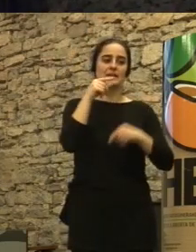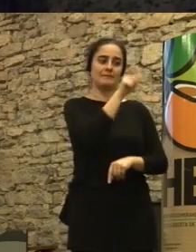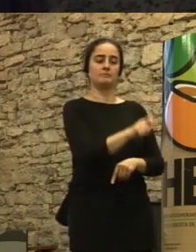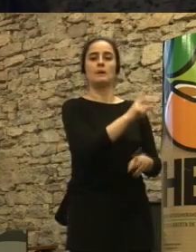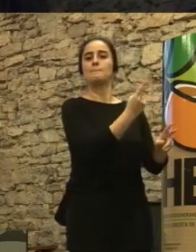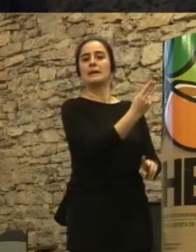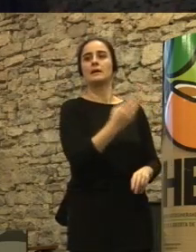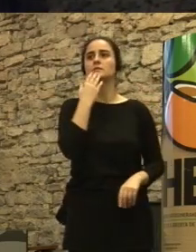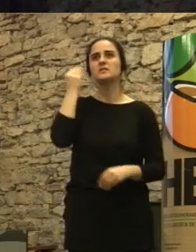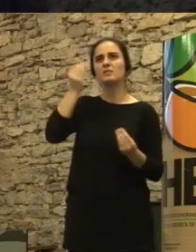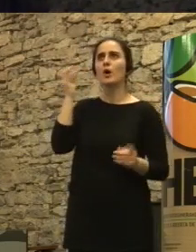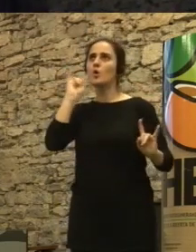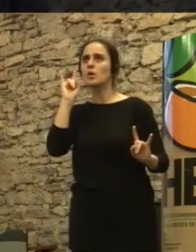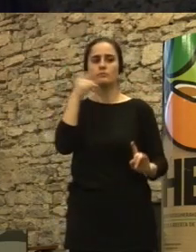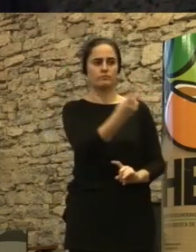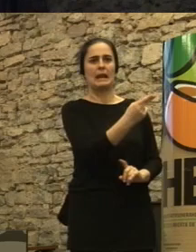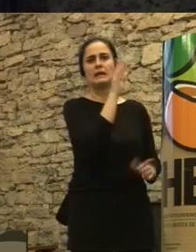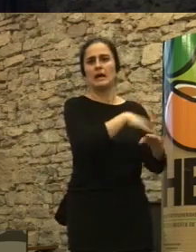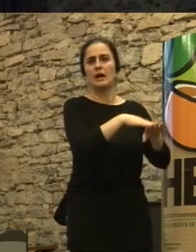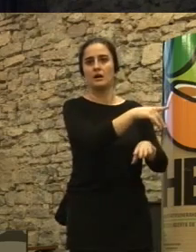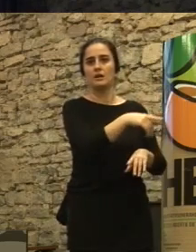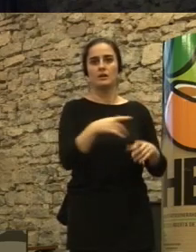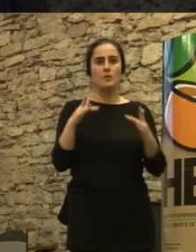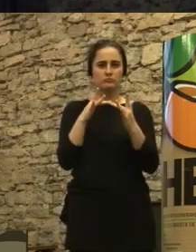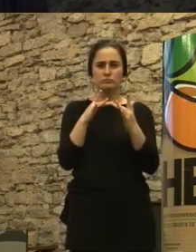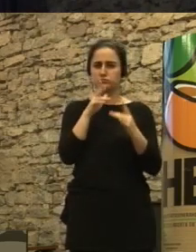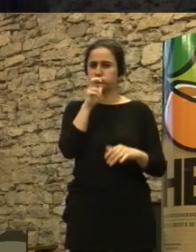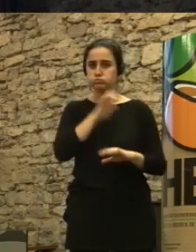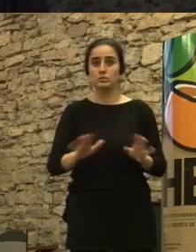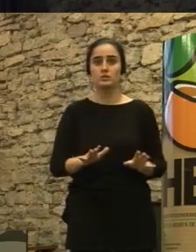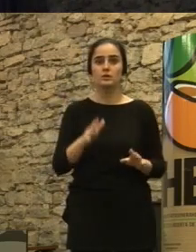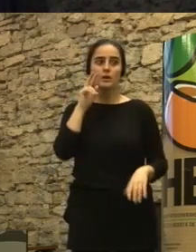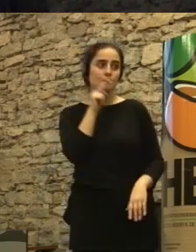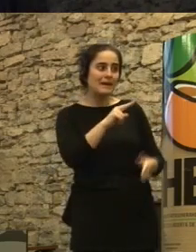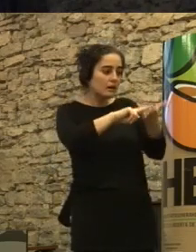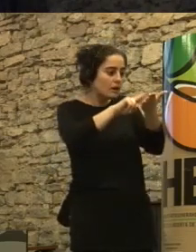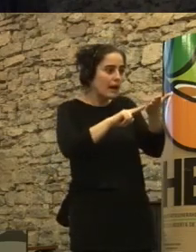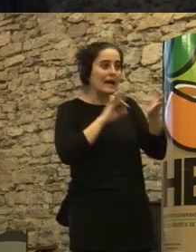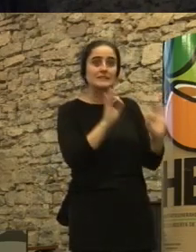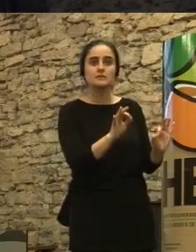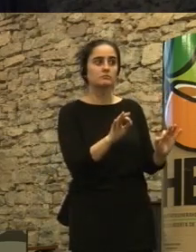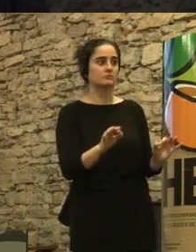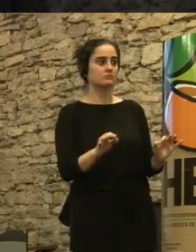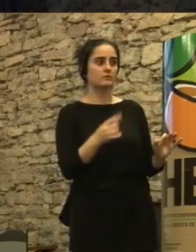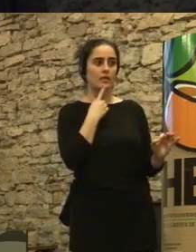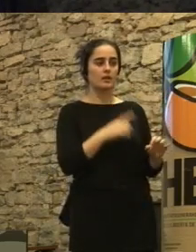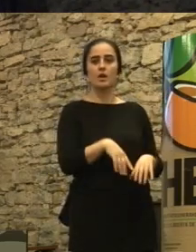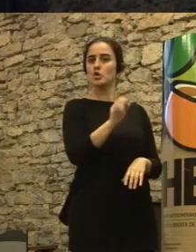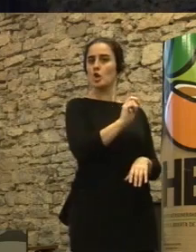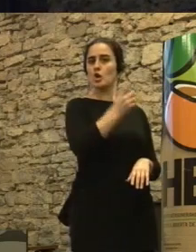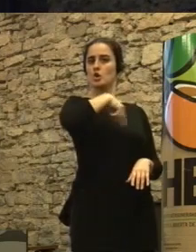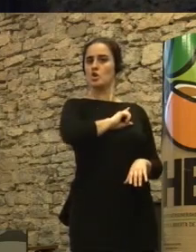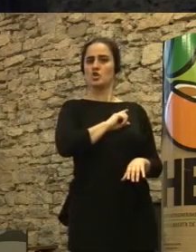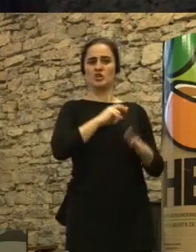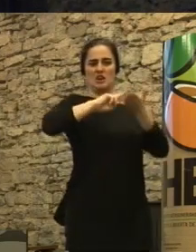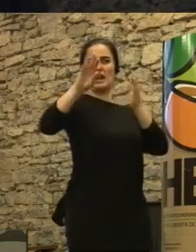ellos, que si se escuchaba un ruido, habían sido ellos, y tenían muy mala relación. Y en cuanto los vieron hacer eso, pues dijeron, no, nosotras no